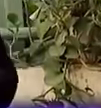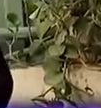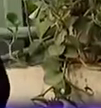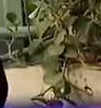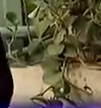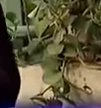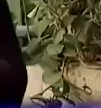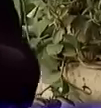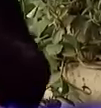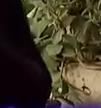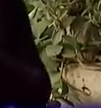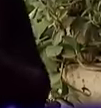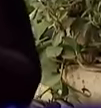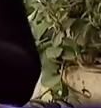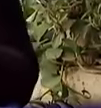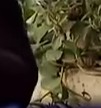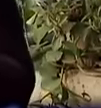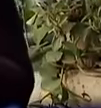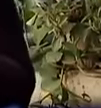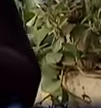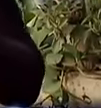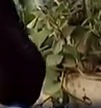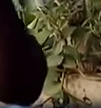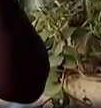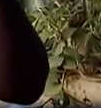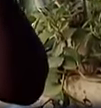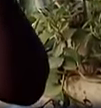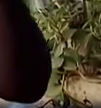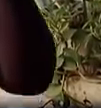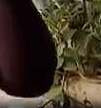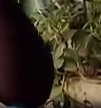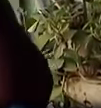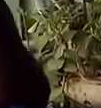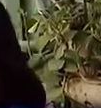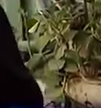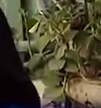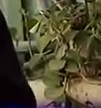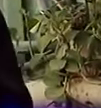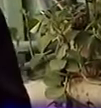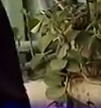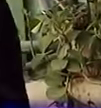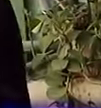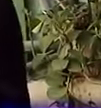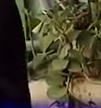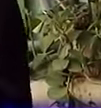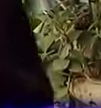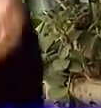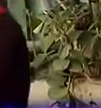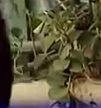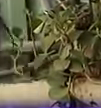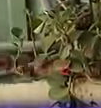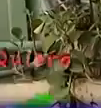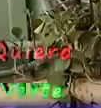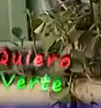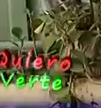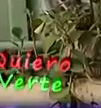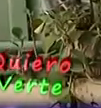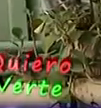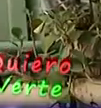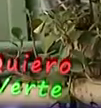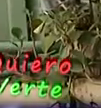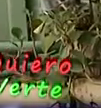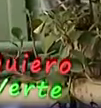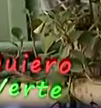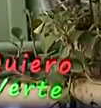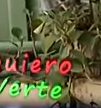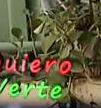El arco iris es un fenómeno natural que sucede cuando los rayos del sol atraviesan pequeñas gotas de agua. Ven acá, mira. Muy